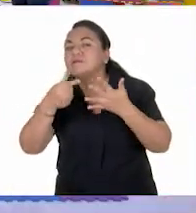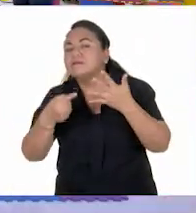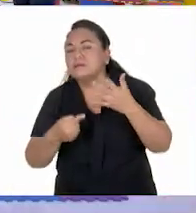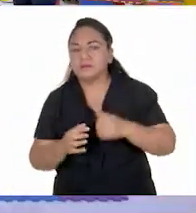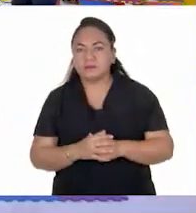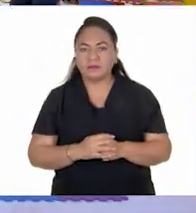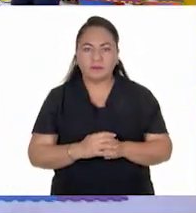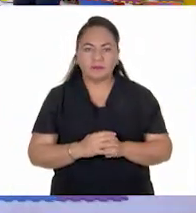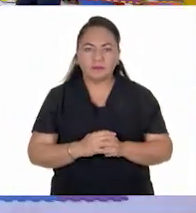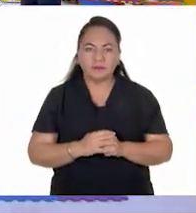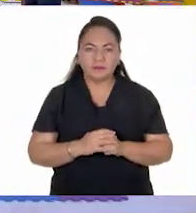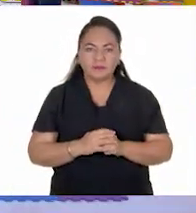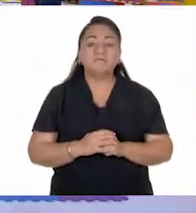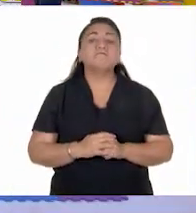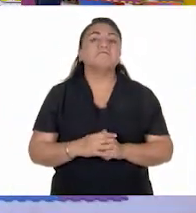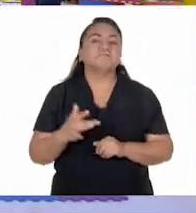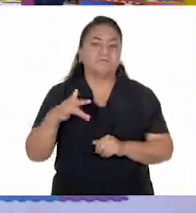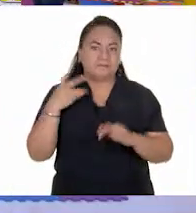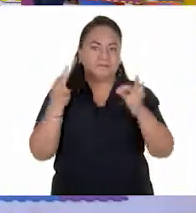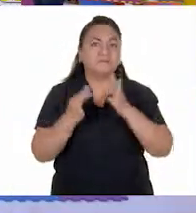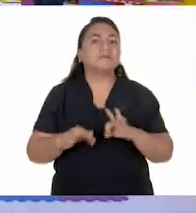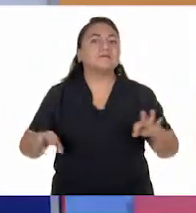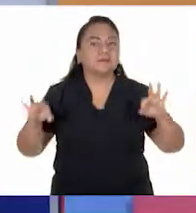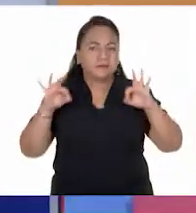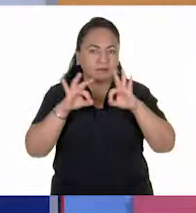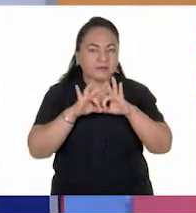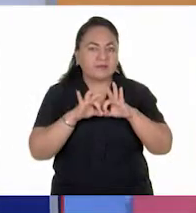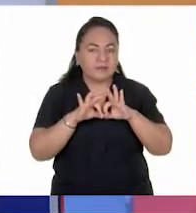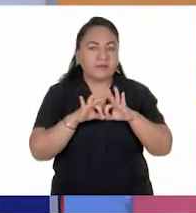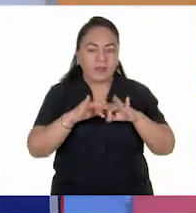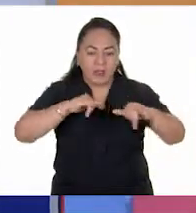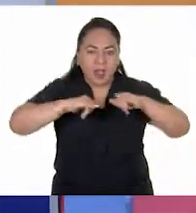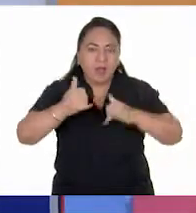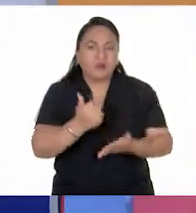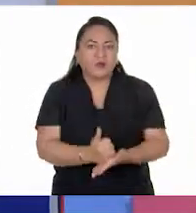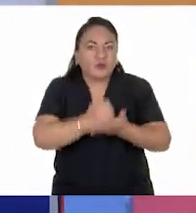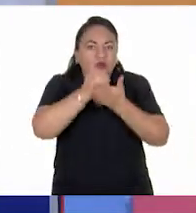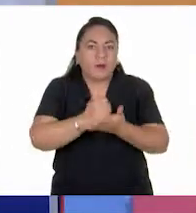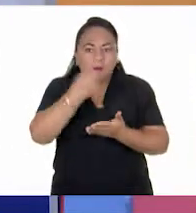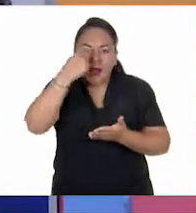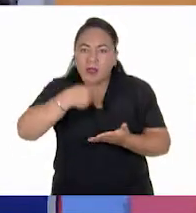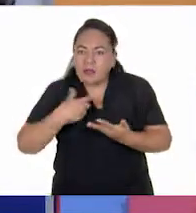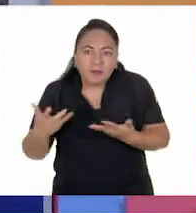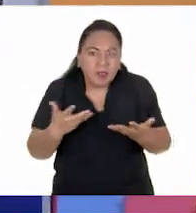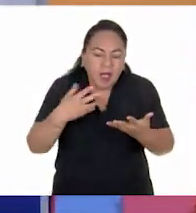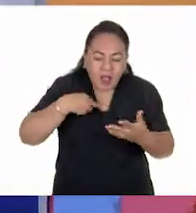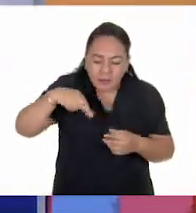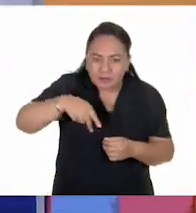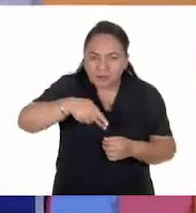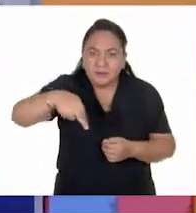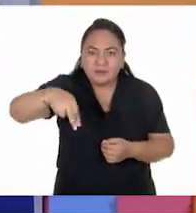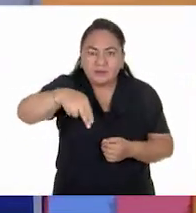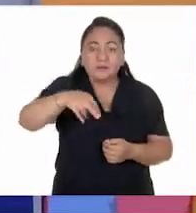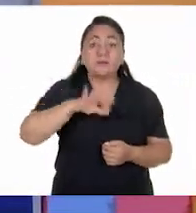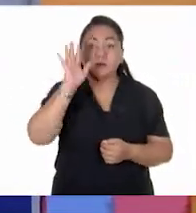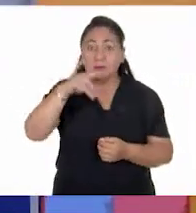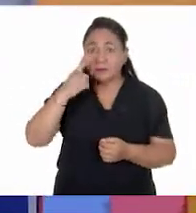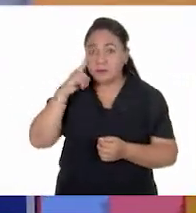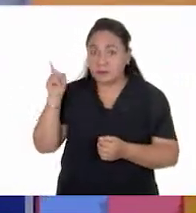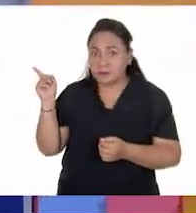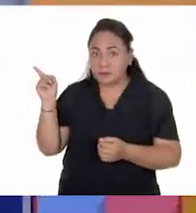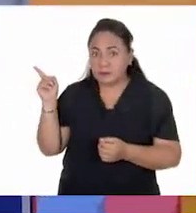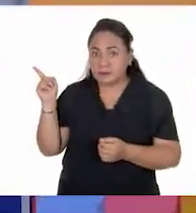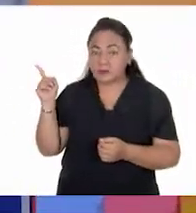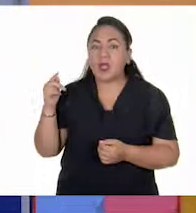Me parece muy importante entender cómo funciona un croquis, ¿verdad? Y además me di cuenta de algo. A este croquis